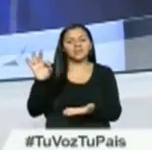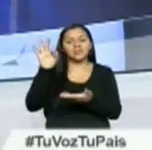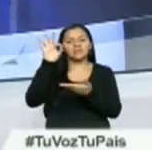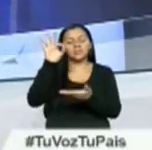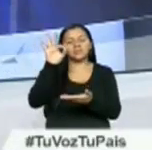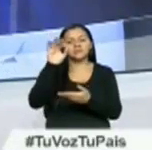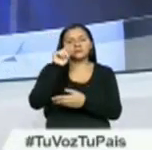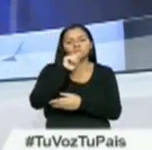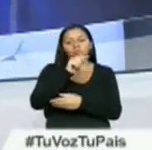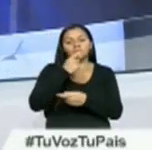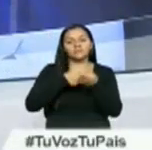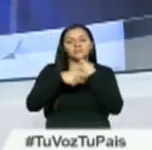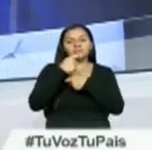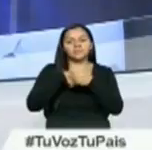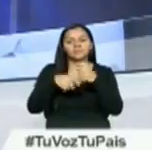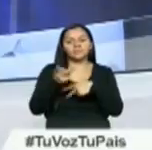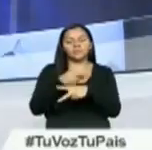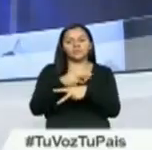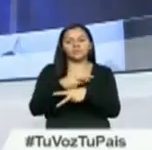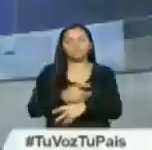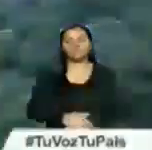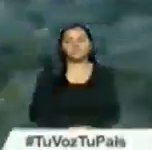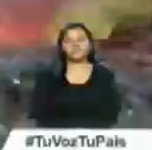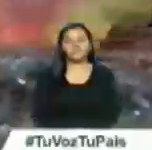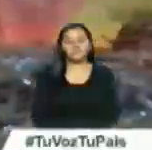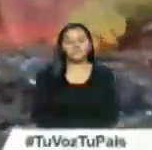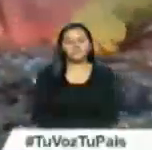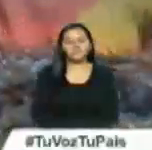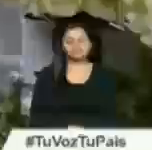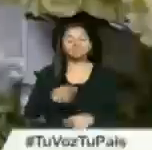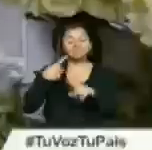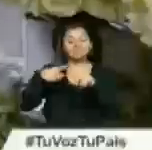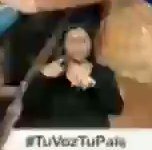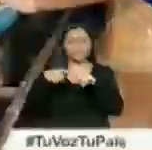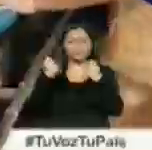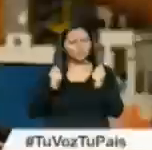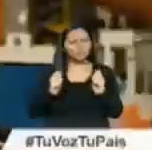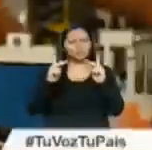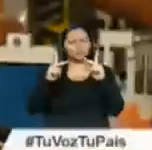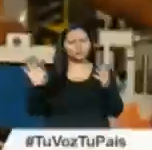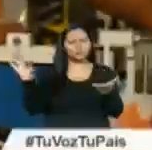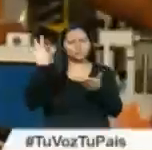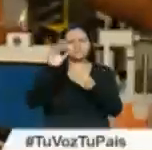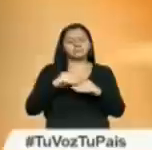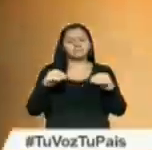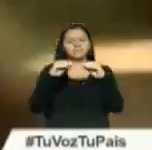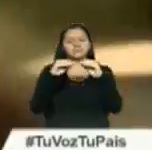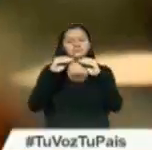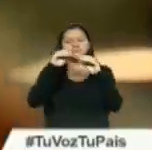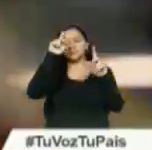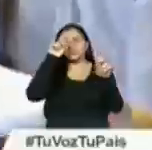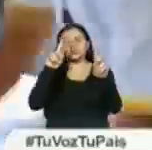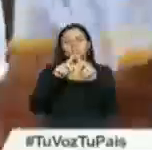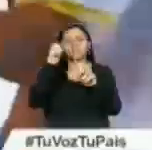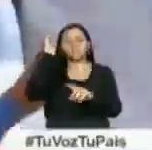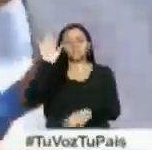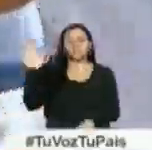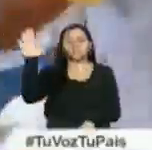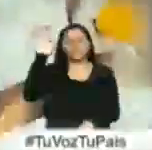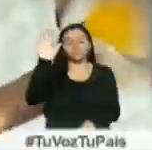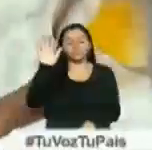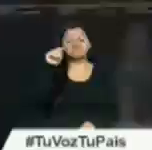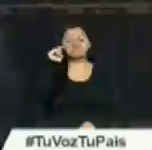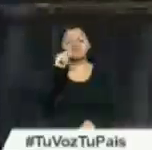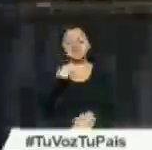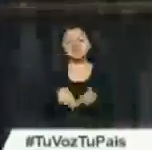del sector exportador ecuatoriano. Varias son las oportunidades que se generarán con el acuerdo con la Unión Europea. Este